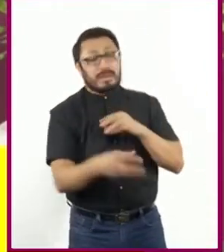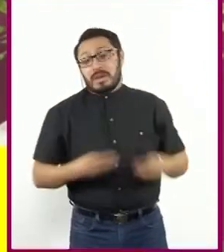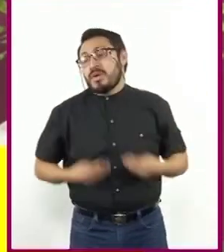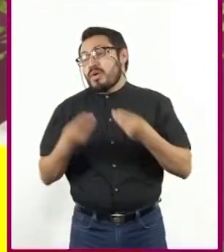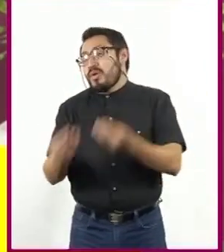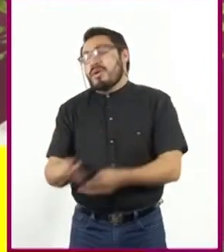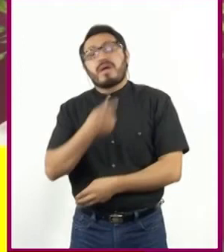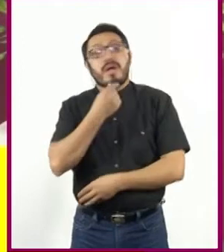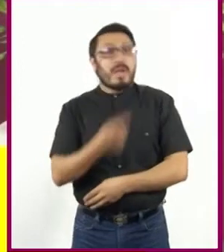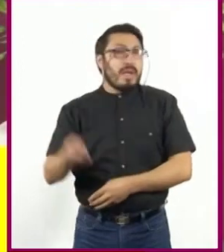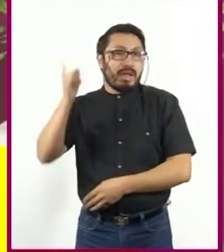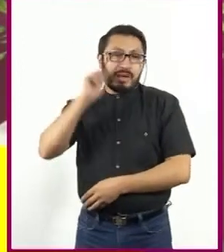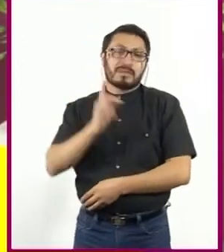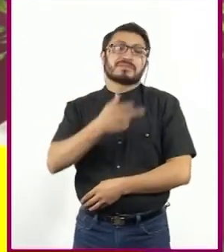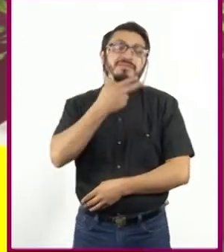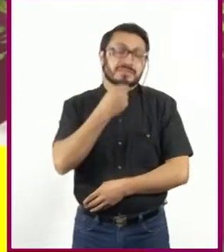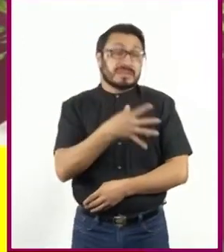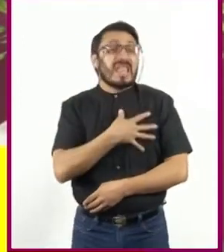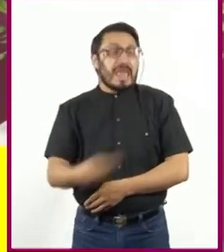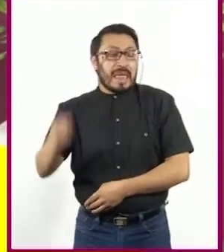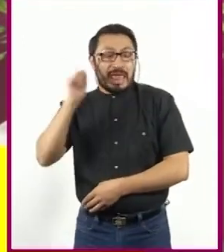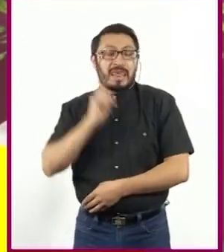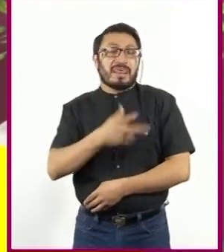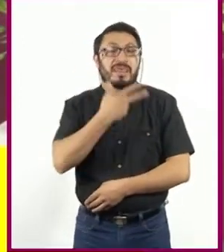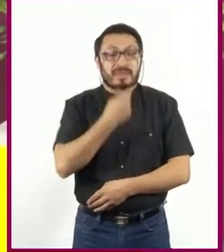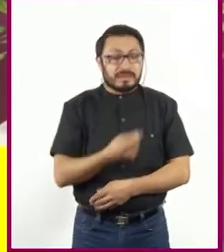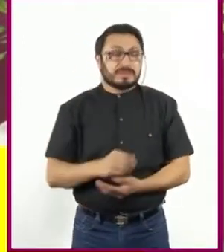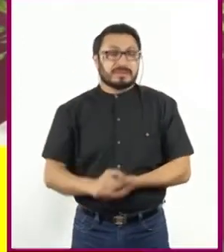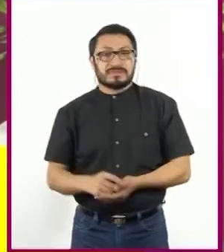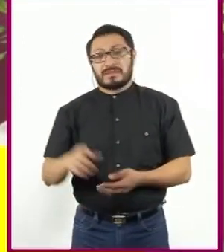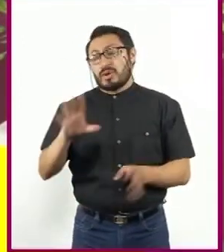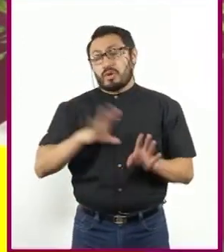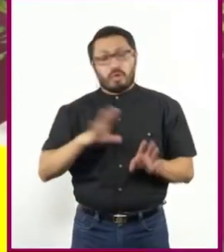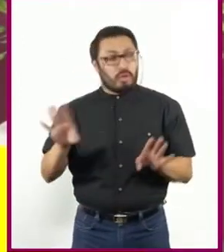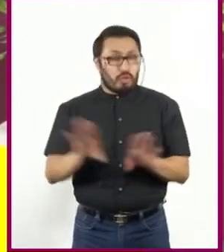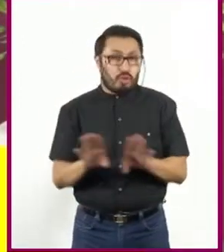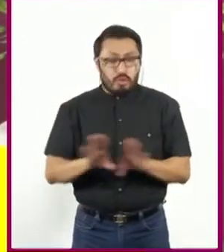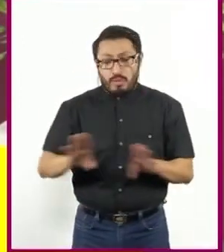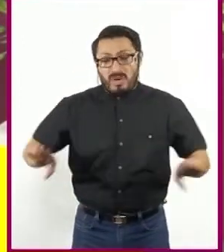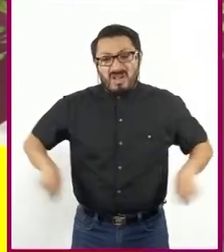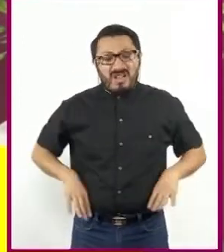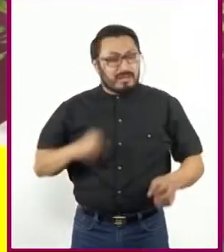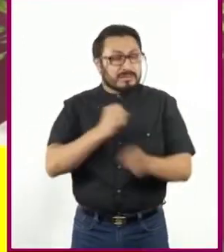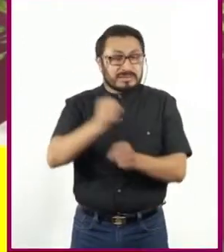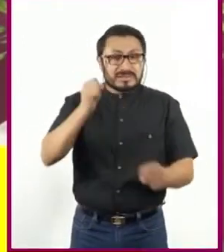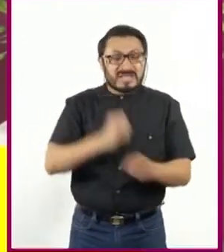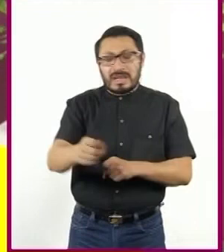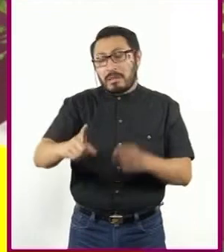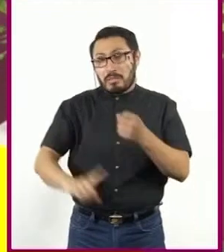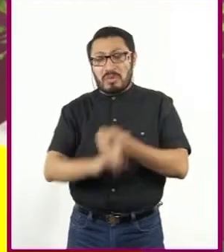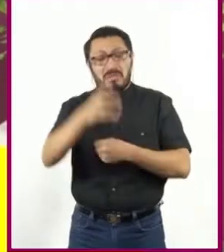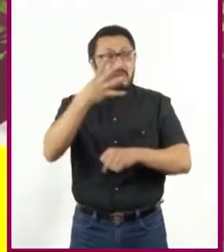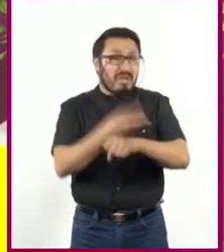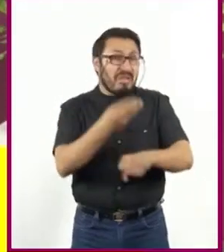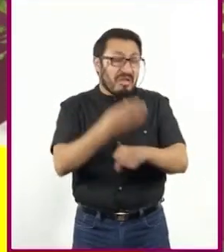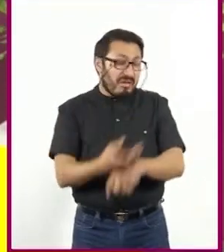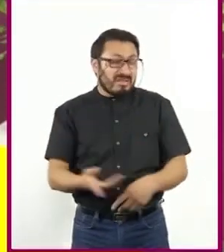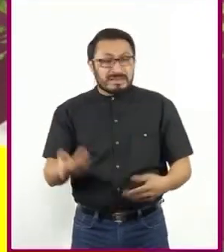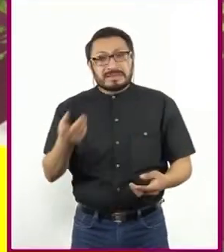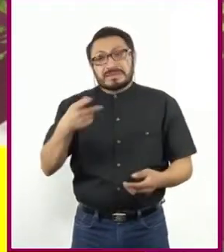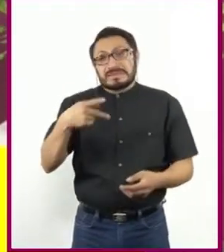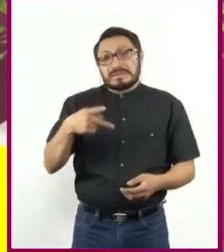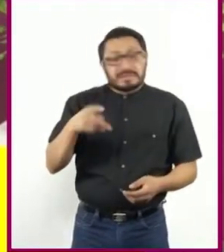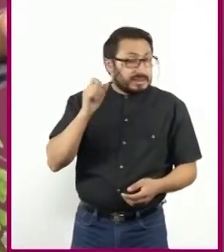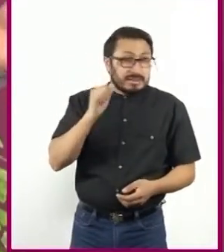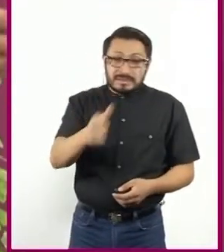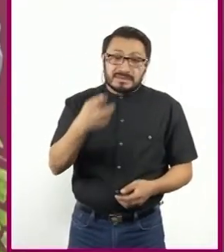e hijos. Se reproducen actitudes violentas para resolver situaciones o problemas que se presentan en la